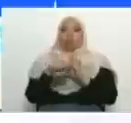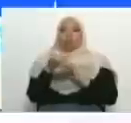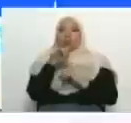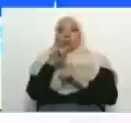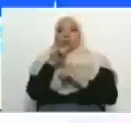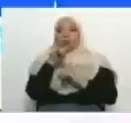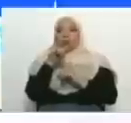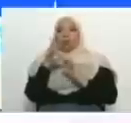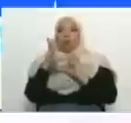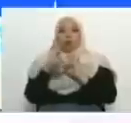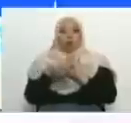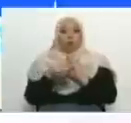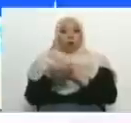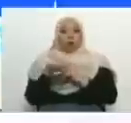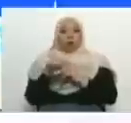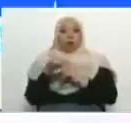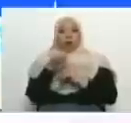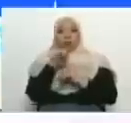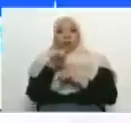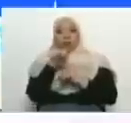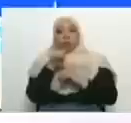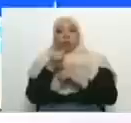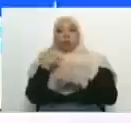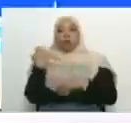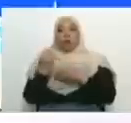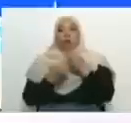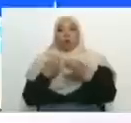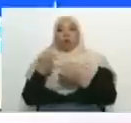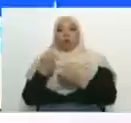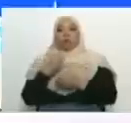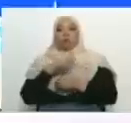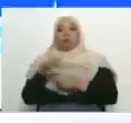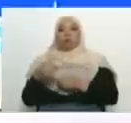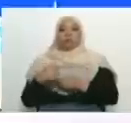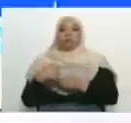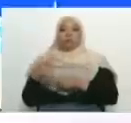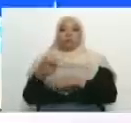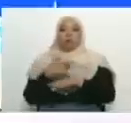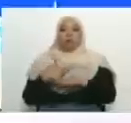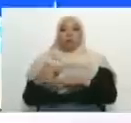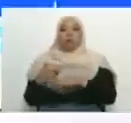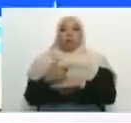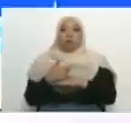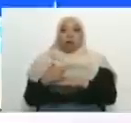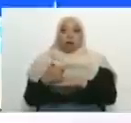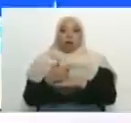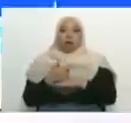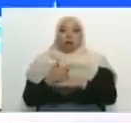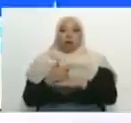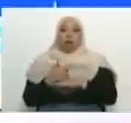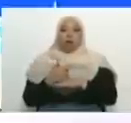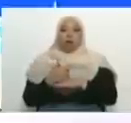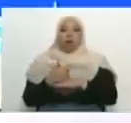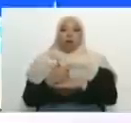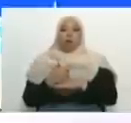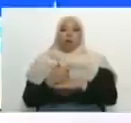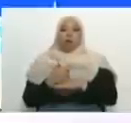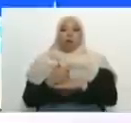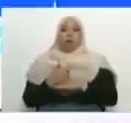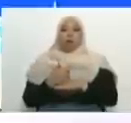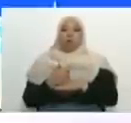para robarse Monómero. Y ellos hacen un entramado con el gobierno de Donald Trump, que a